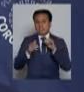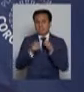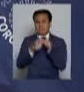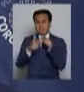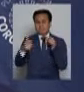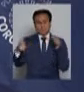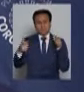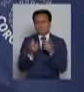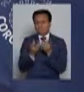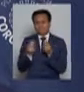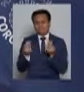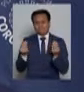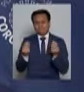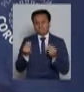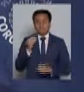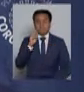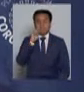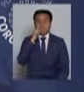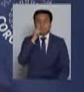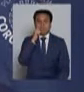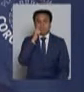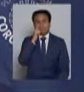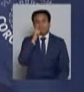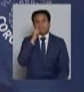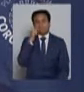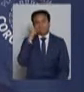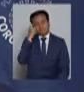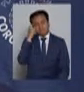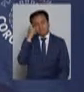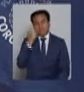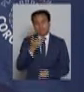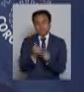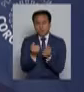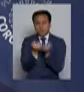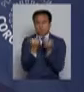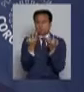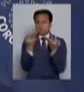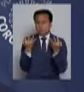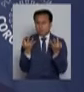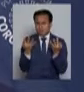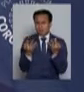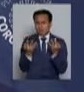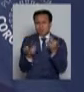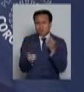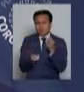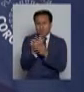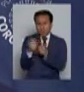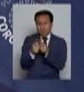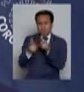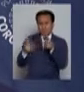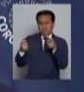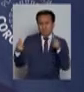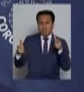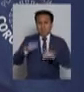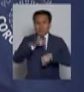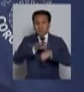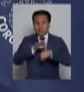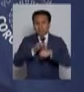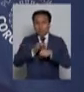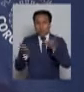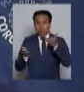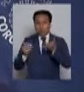acelerada. Esto es consignando el número de casos nuevos cada día en relación al día